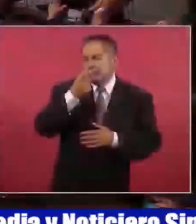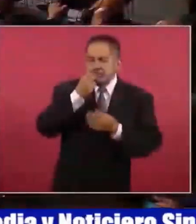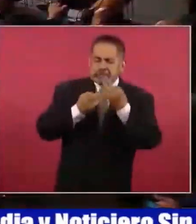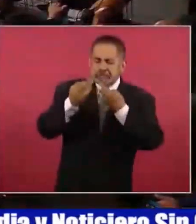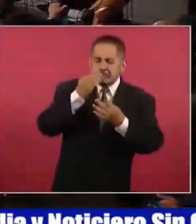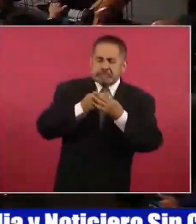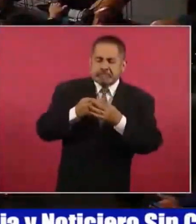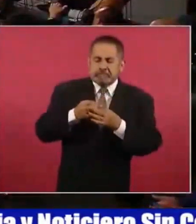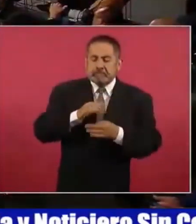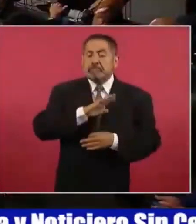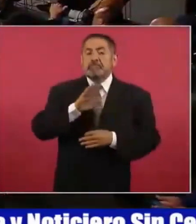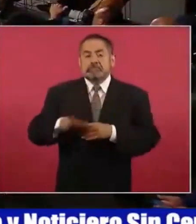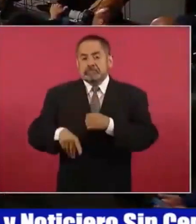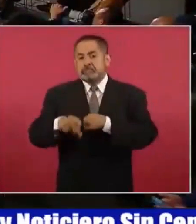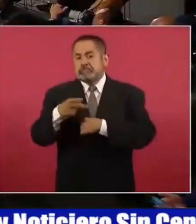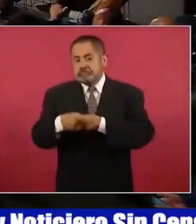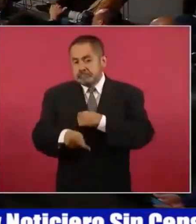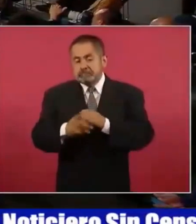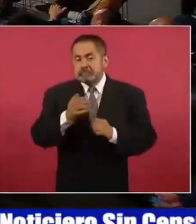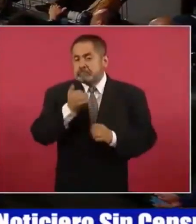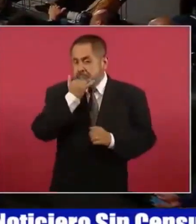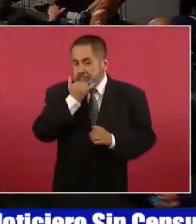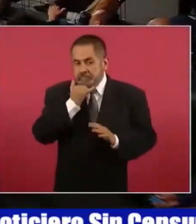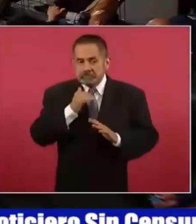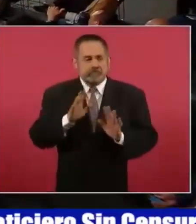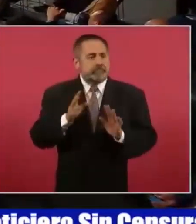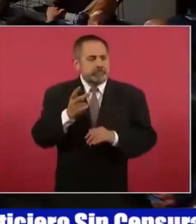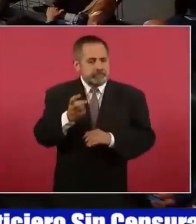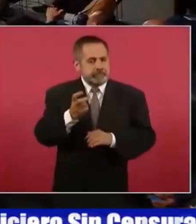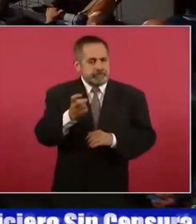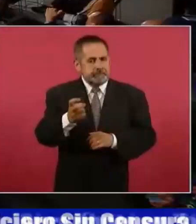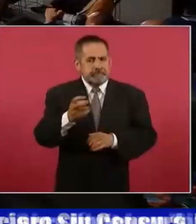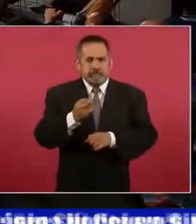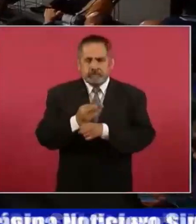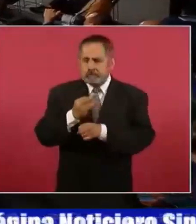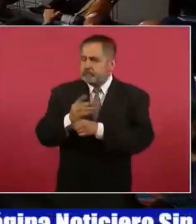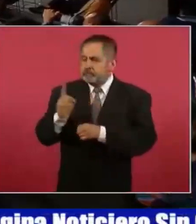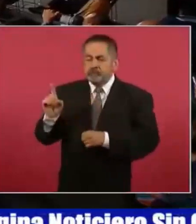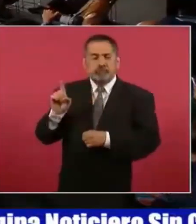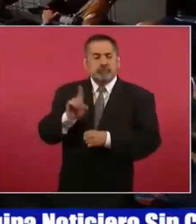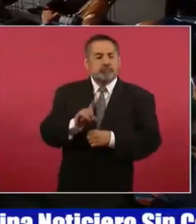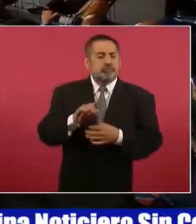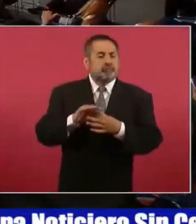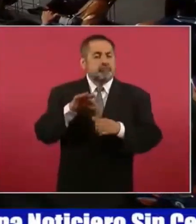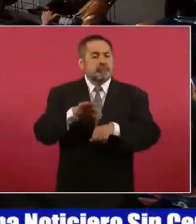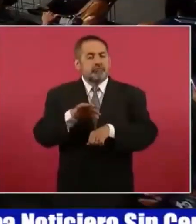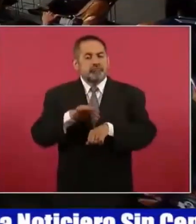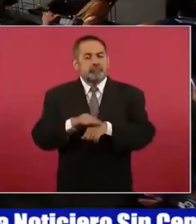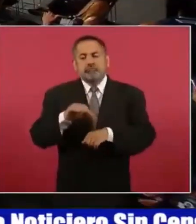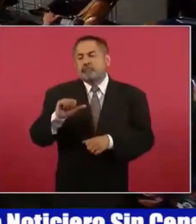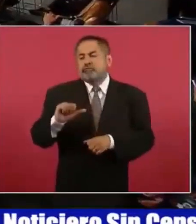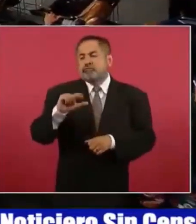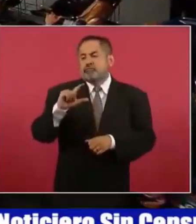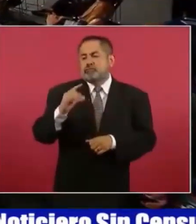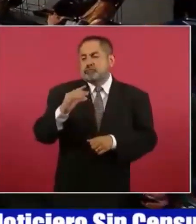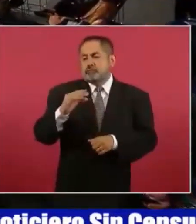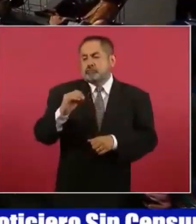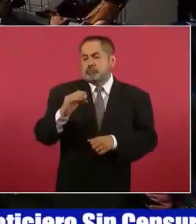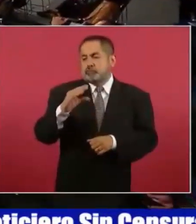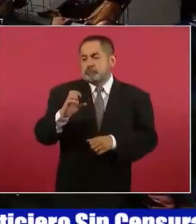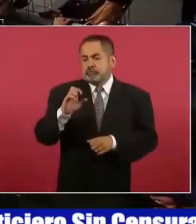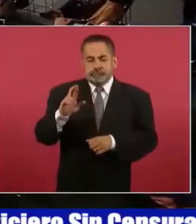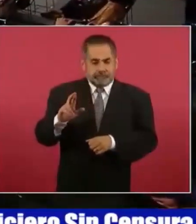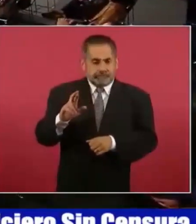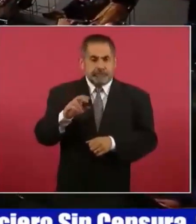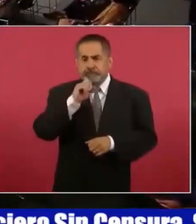a todo tuviera este nivel de aprobación. ¿Y por qué tiene este nivel de aprobación? Tiene que ver con dos cosas. En primera, por lo bien